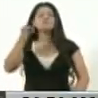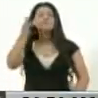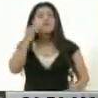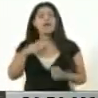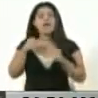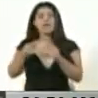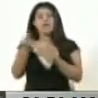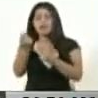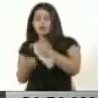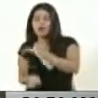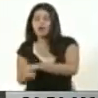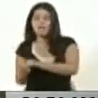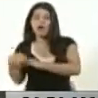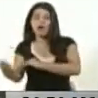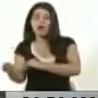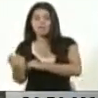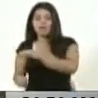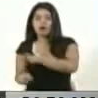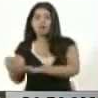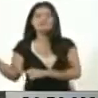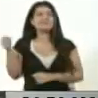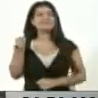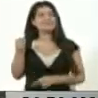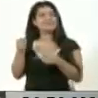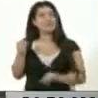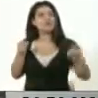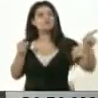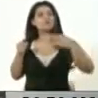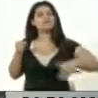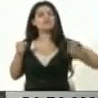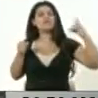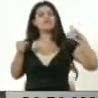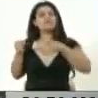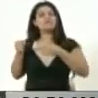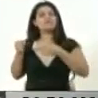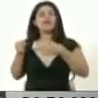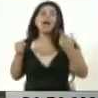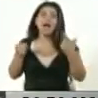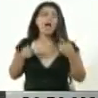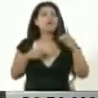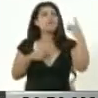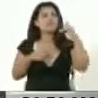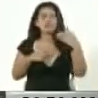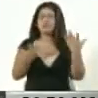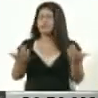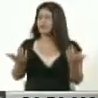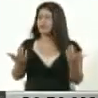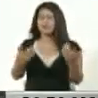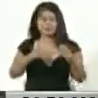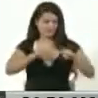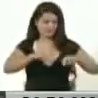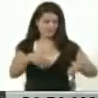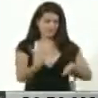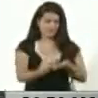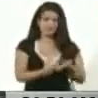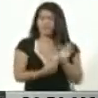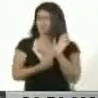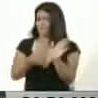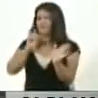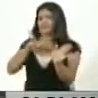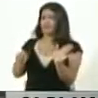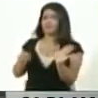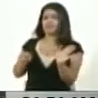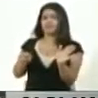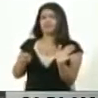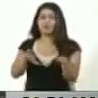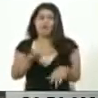la patraña, la pantalla de CNN pues fue suspendida en Bolivia, también en defensa de la presidencia,